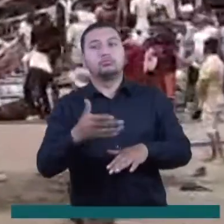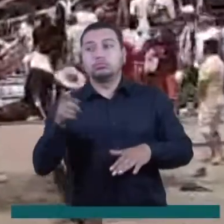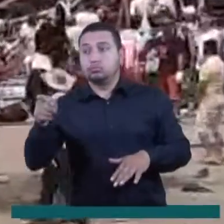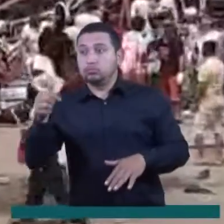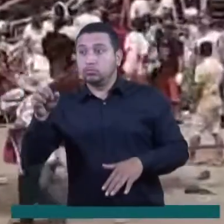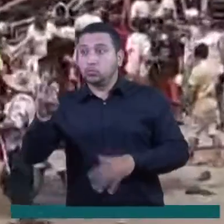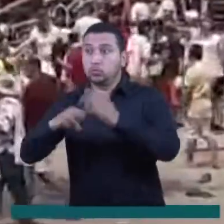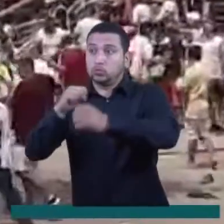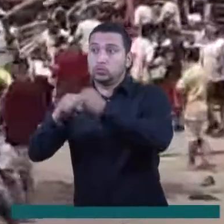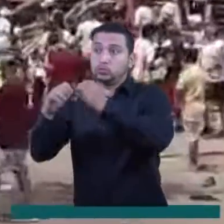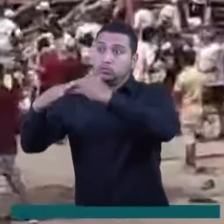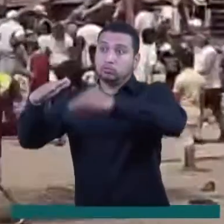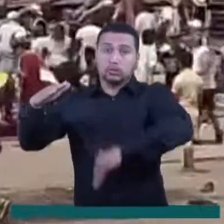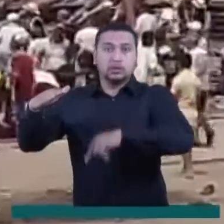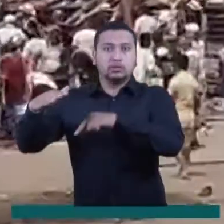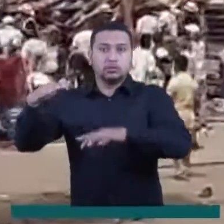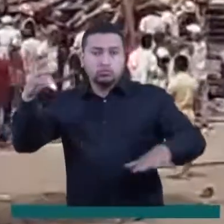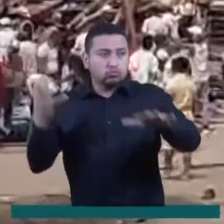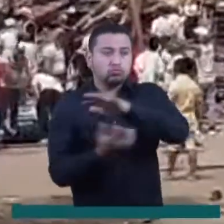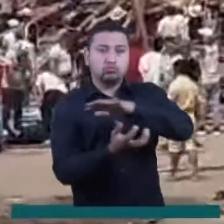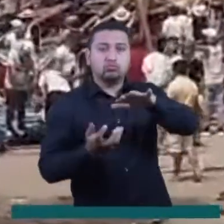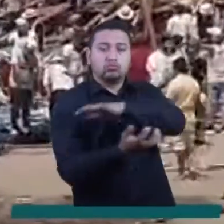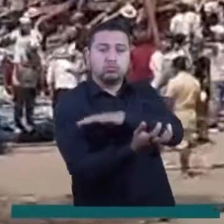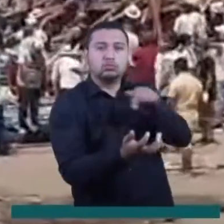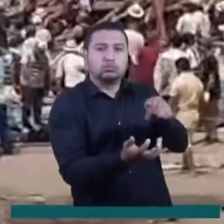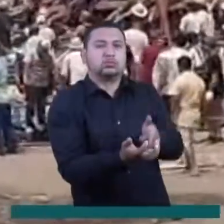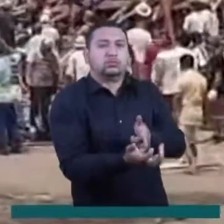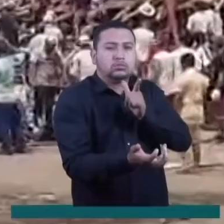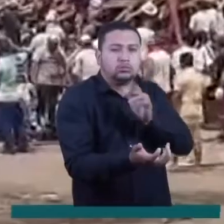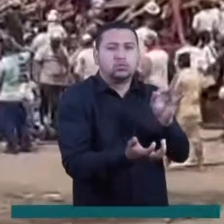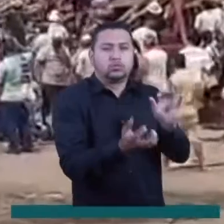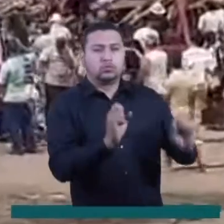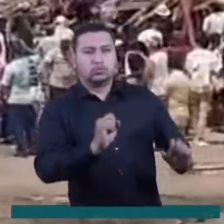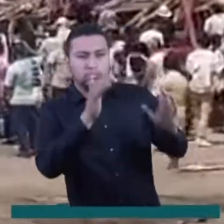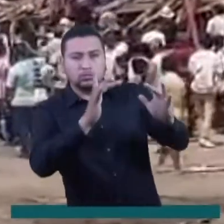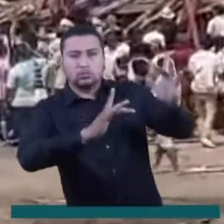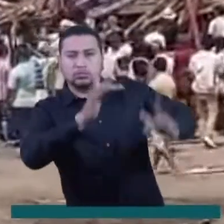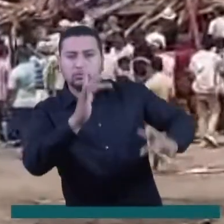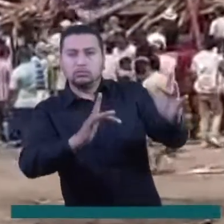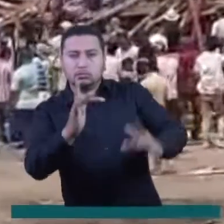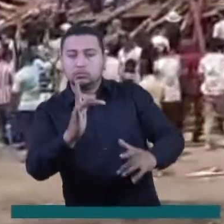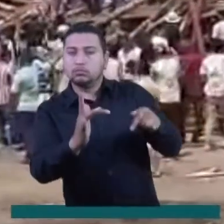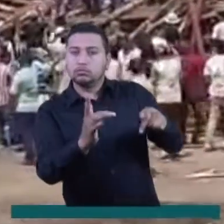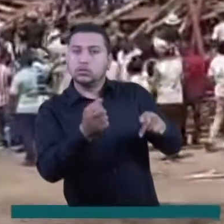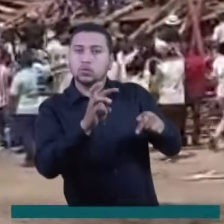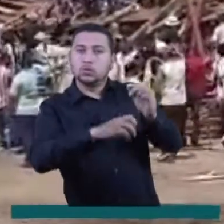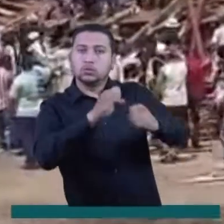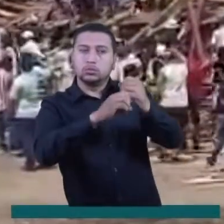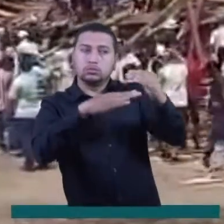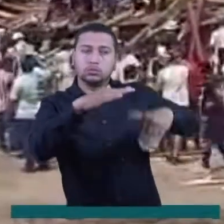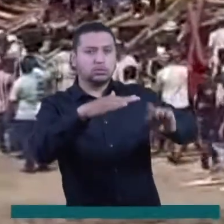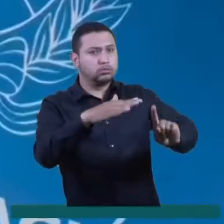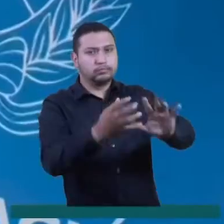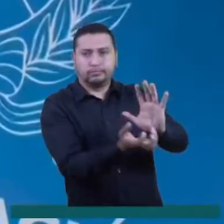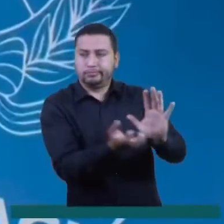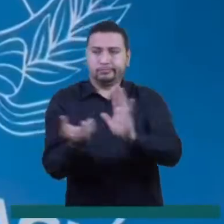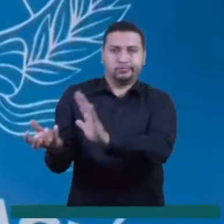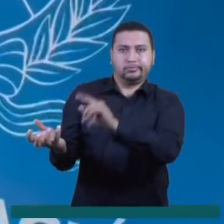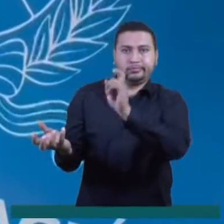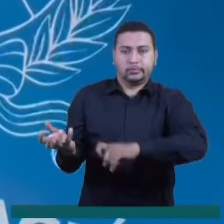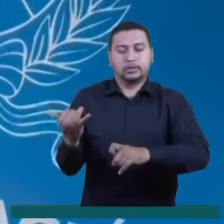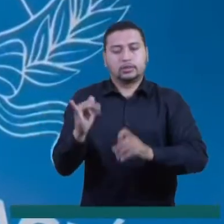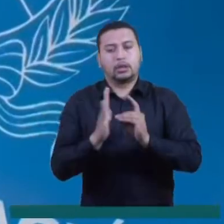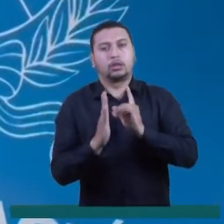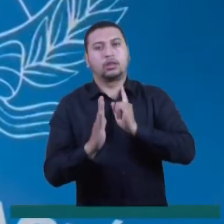edad a eventos donde se distribuyan bebidas alcohólicas o se realicen espectáculos no aptos para los menores de edad. Hemos sacado